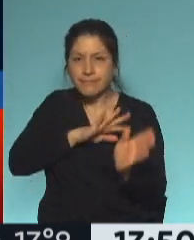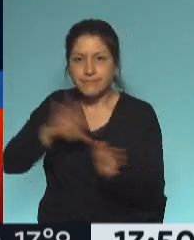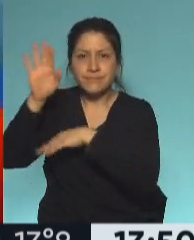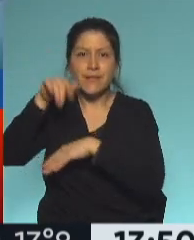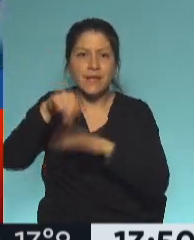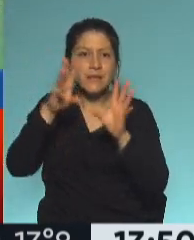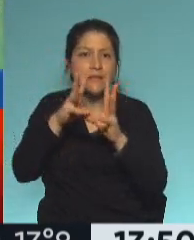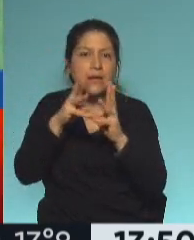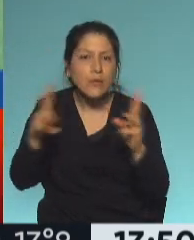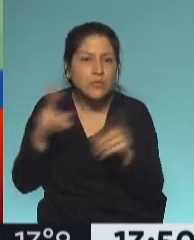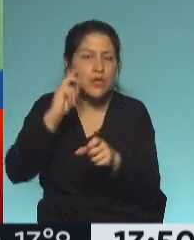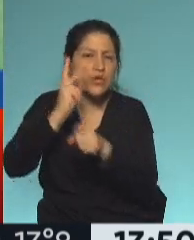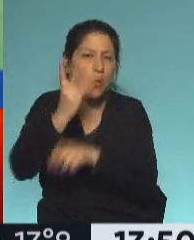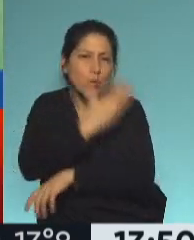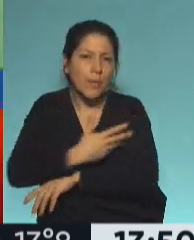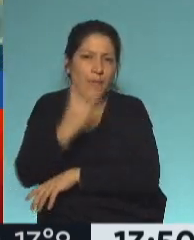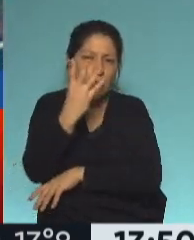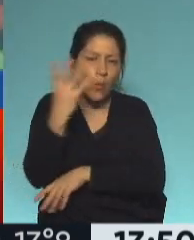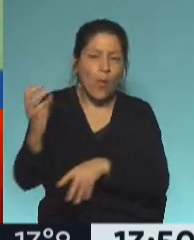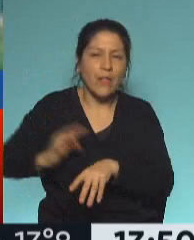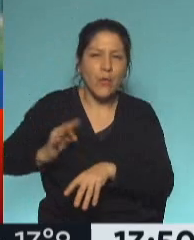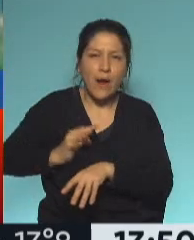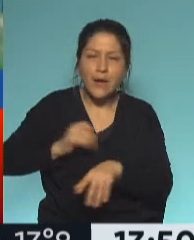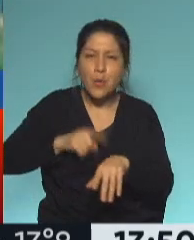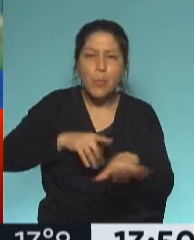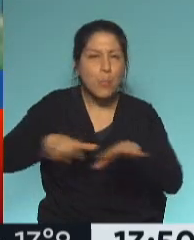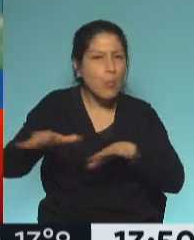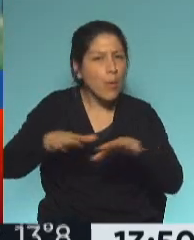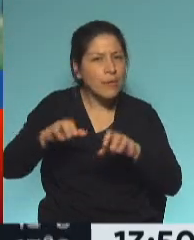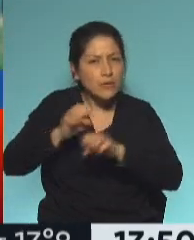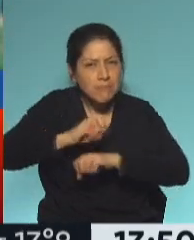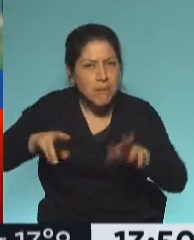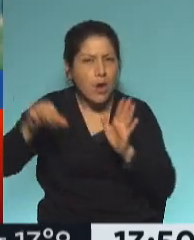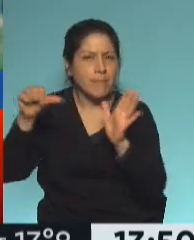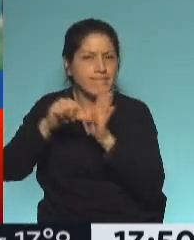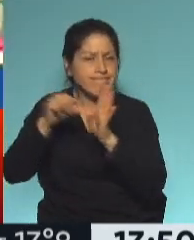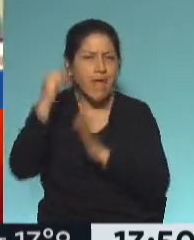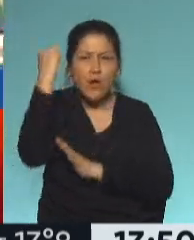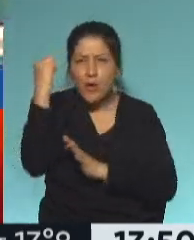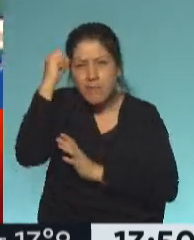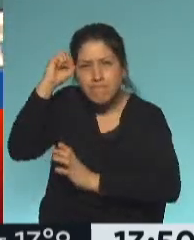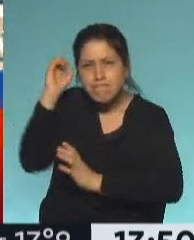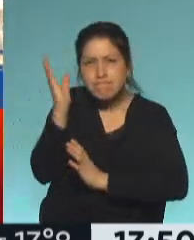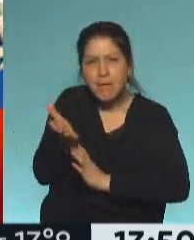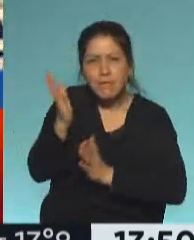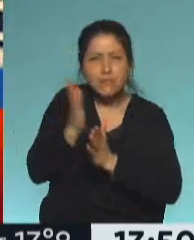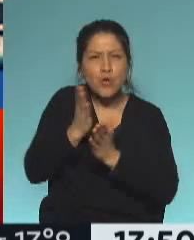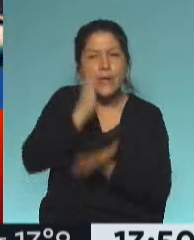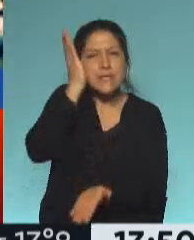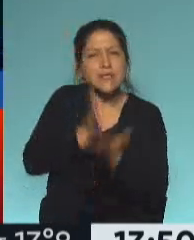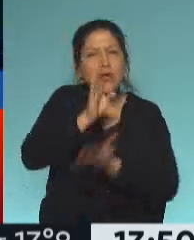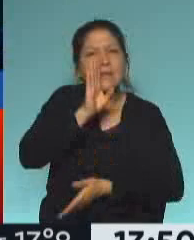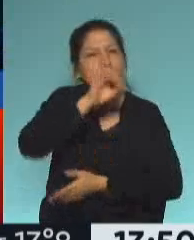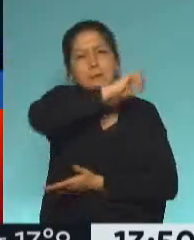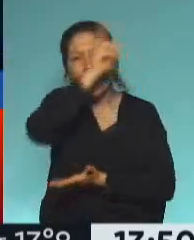concluyendo su segundo mandato de 4 años en un momento crítico para Irán, con una economía golpeada por las sanciones de Estados Unidos y las